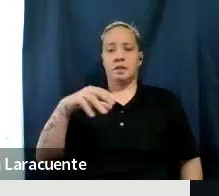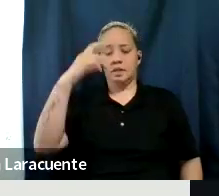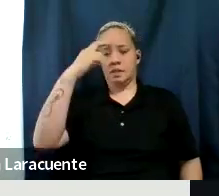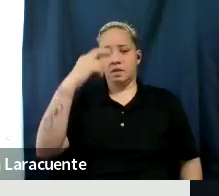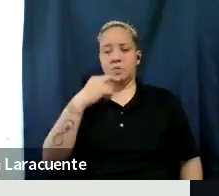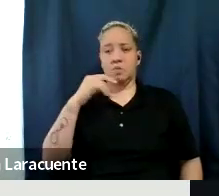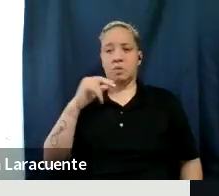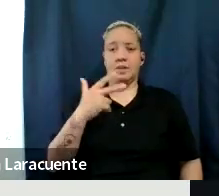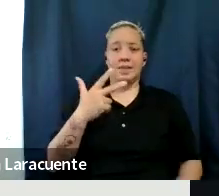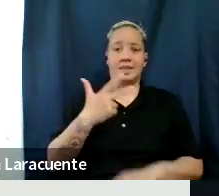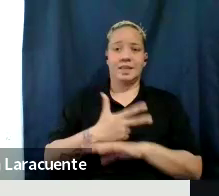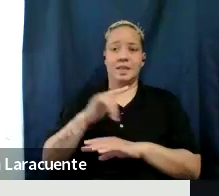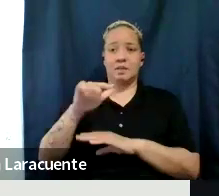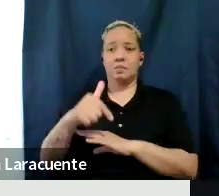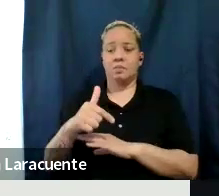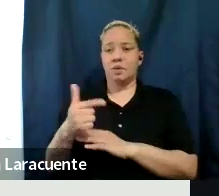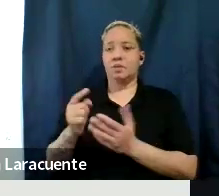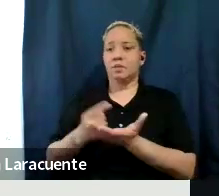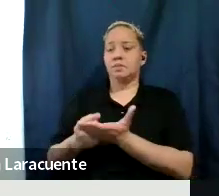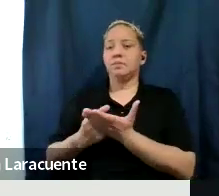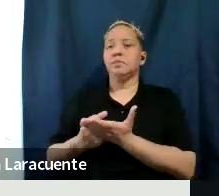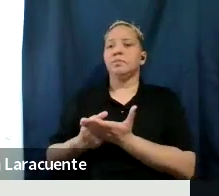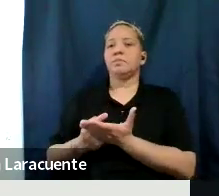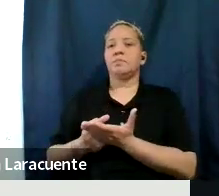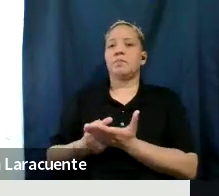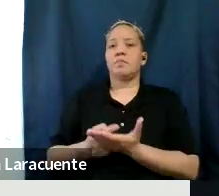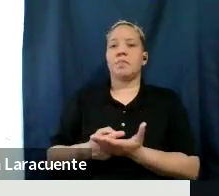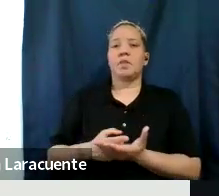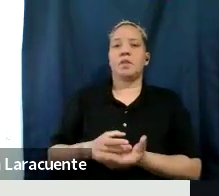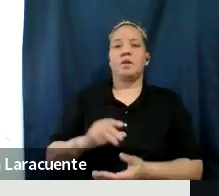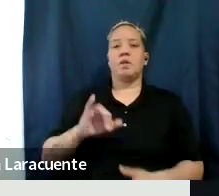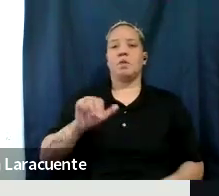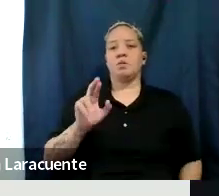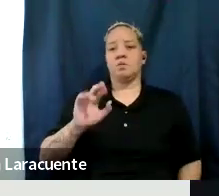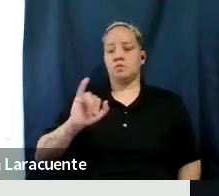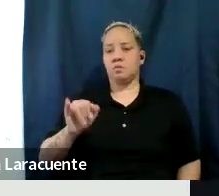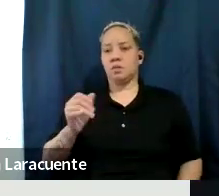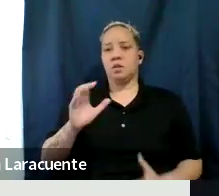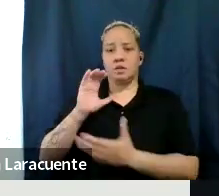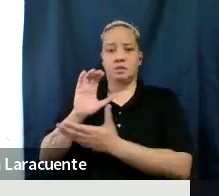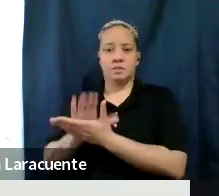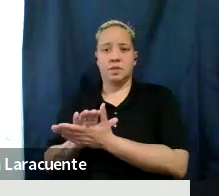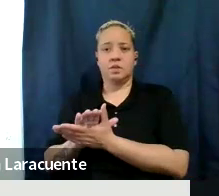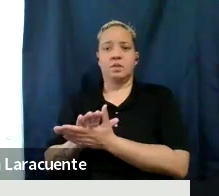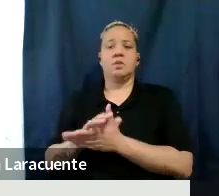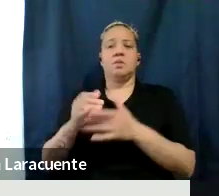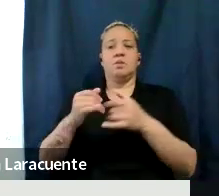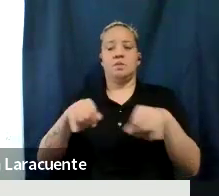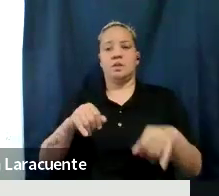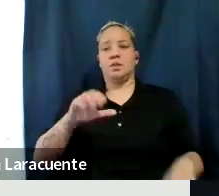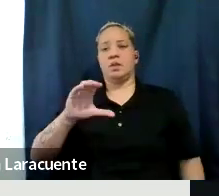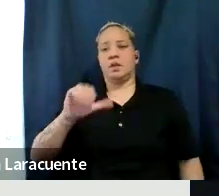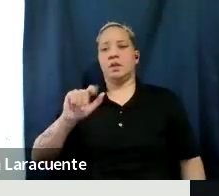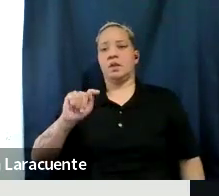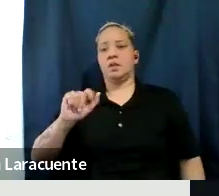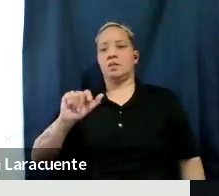Azaña, Juan Ramón Jiménez y Zenobia Camprubí cruzan la frontera por Cataluña, aquí por donde yo vivo,